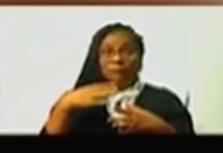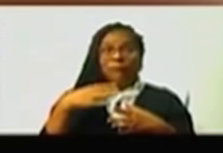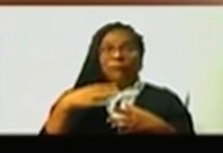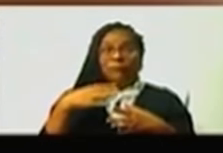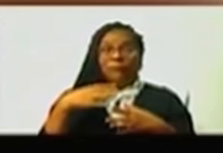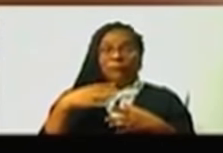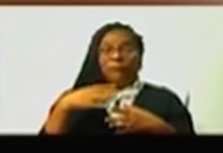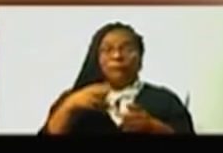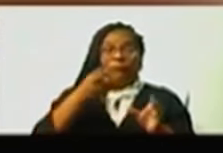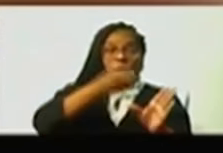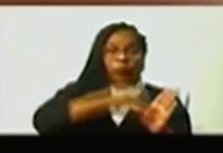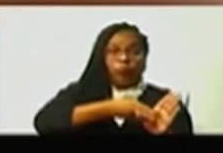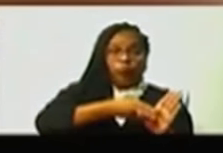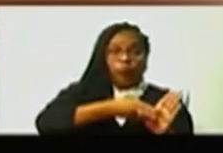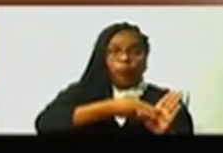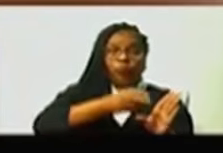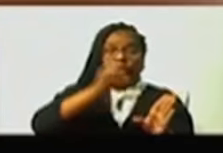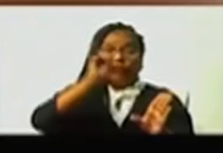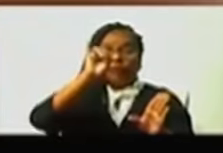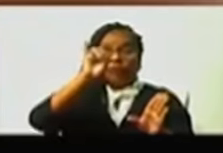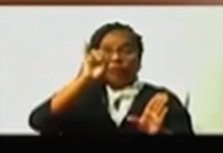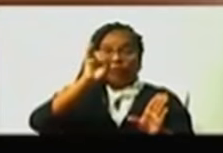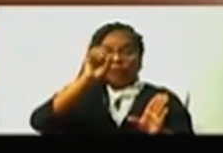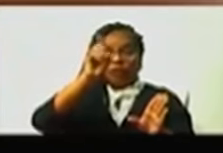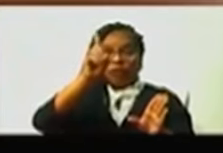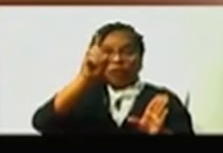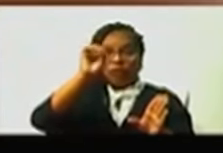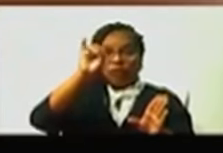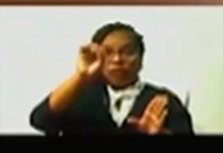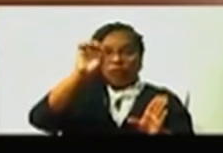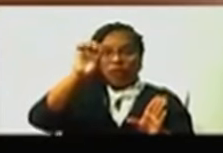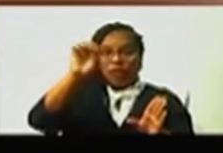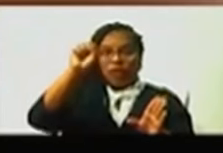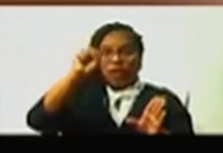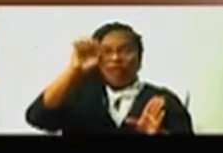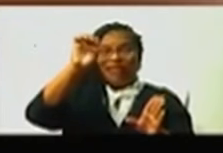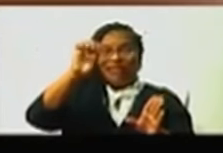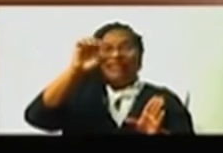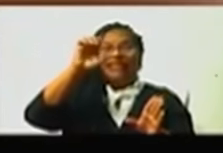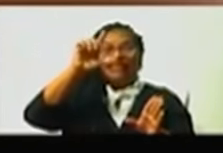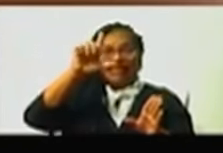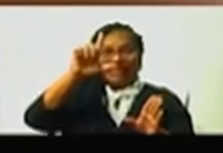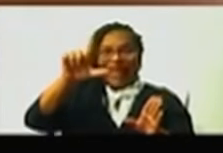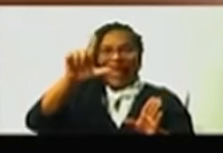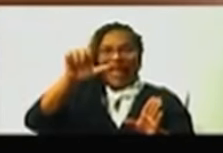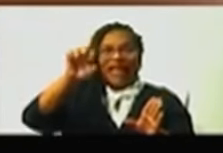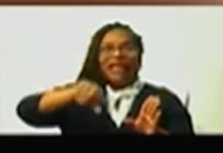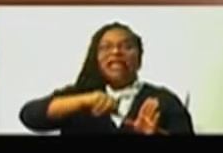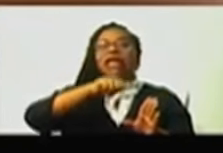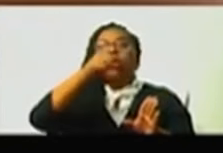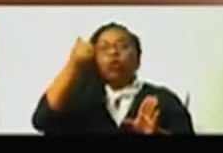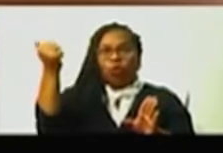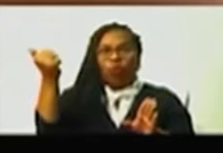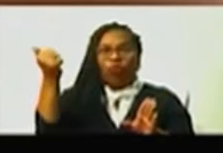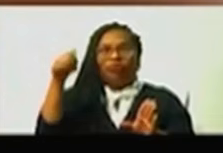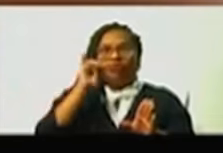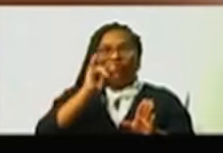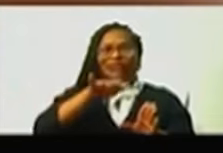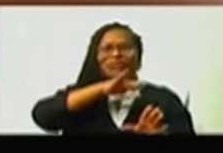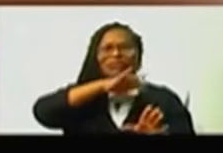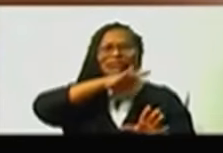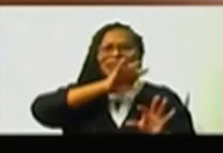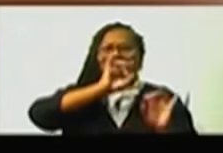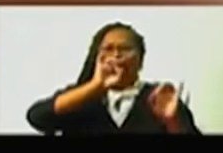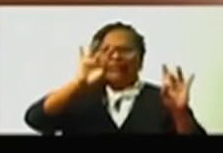diésel y el tipo Buquet C, que es altamente contaminado. La empresa